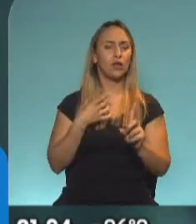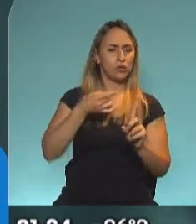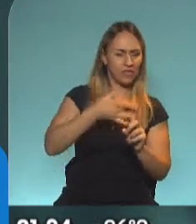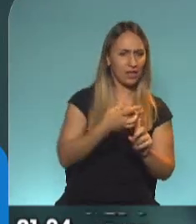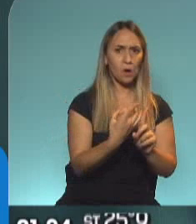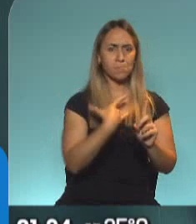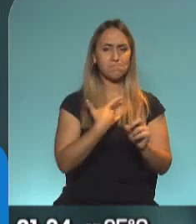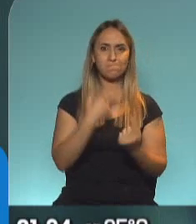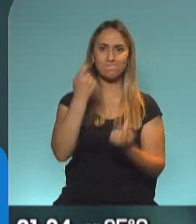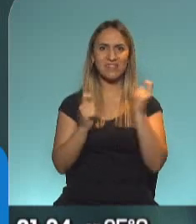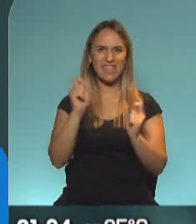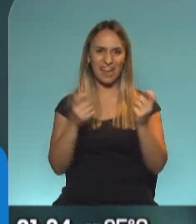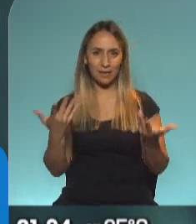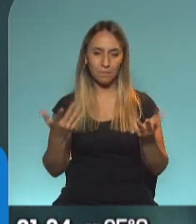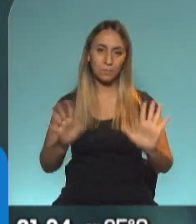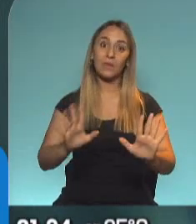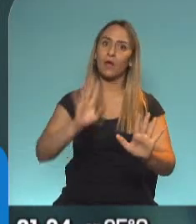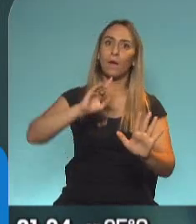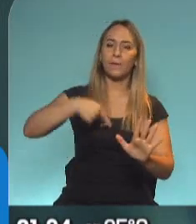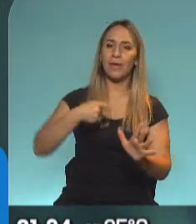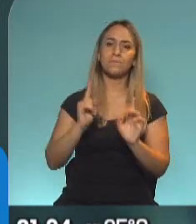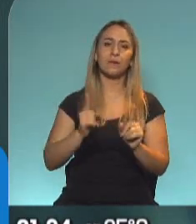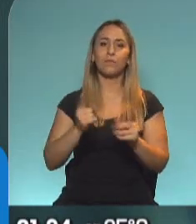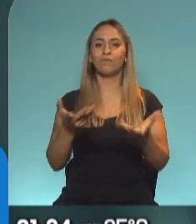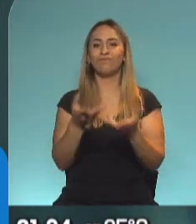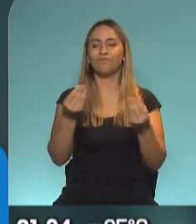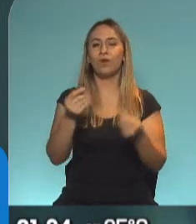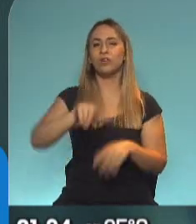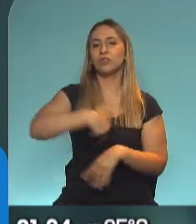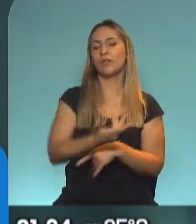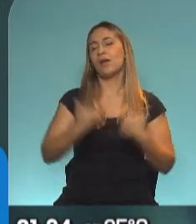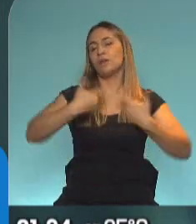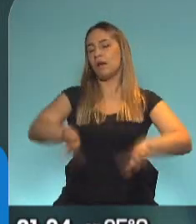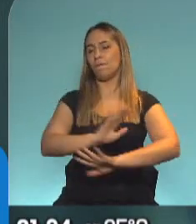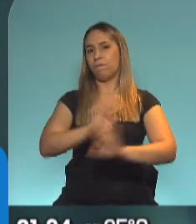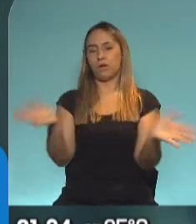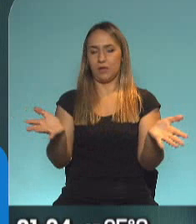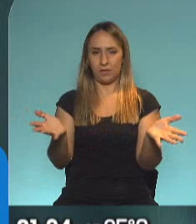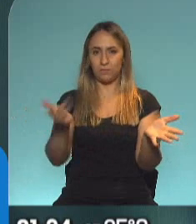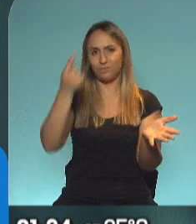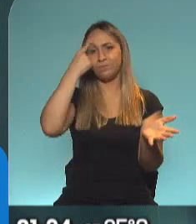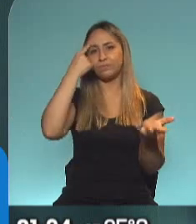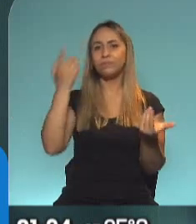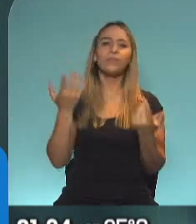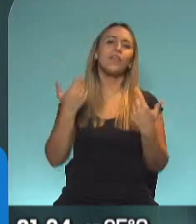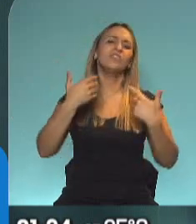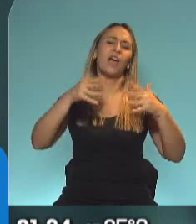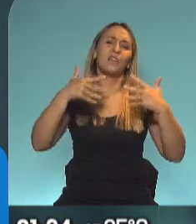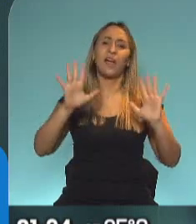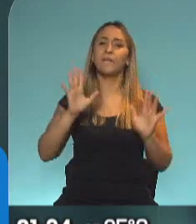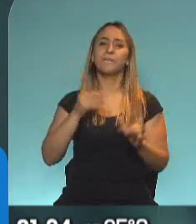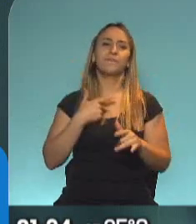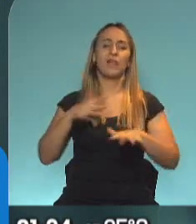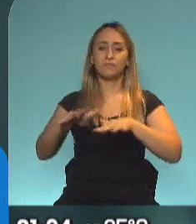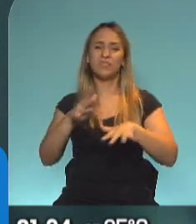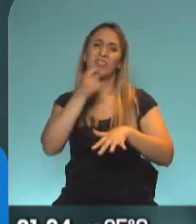también ayuda a que haya esa displicencia social, ¿no? A creer que vamos a hacer esto si total después nosotros no